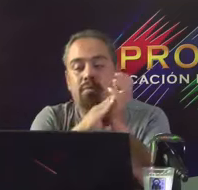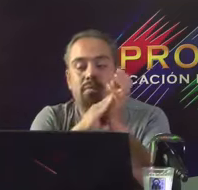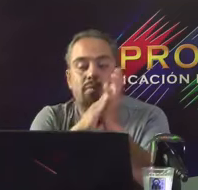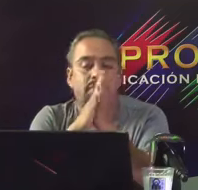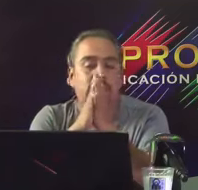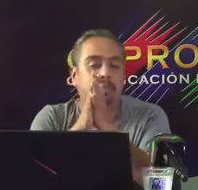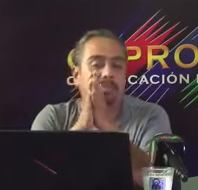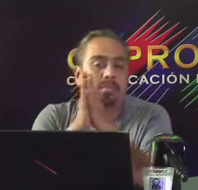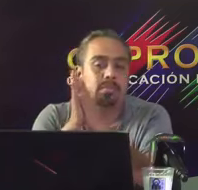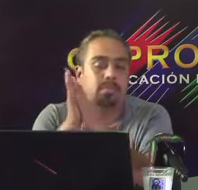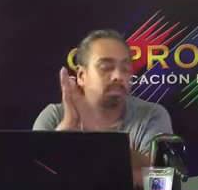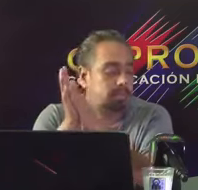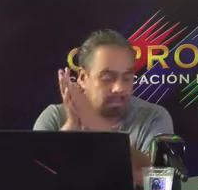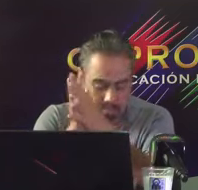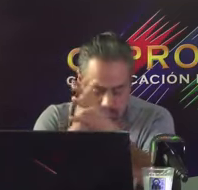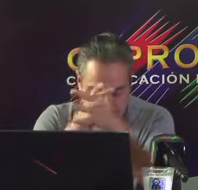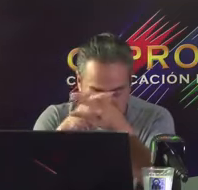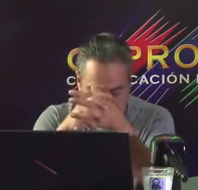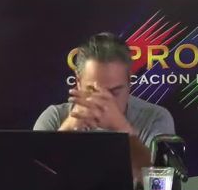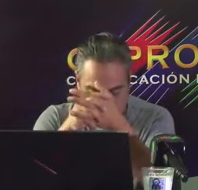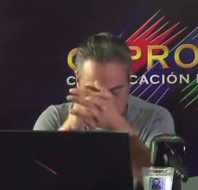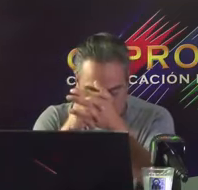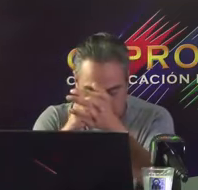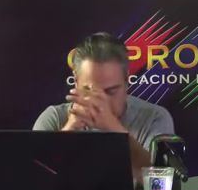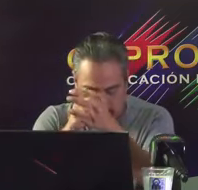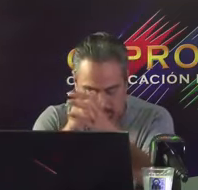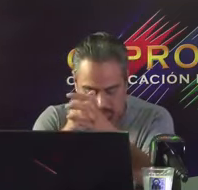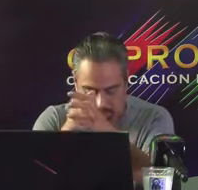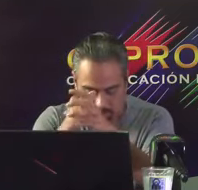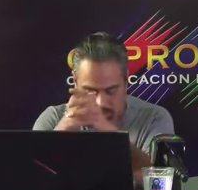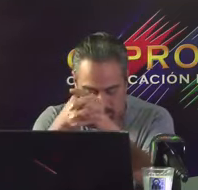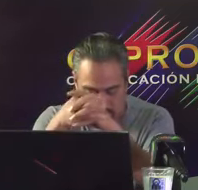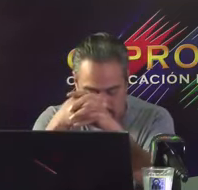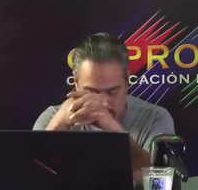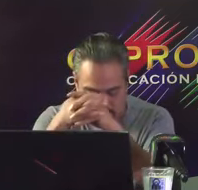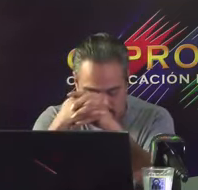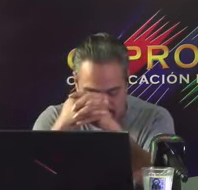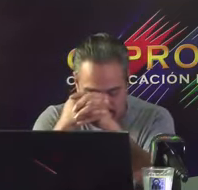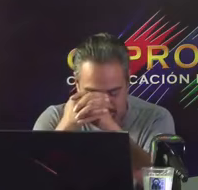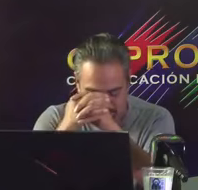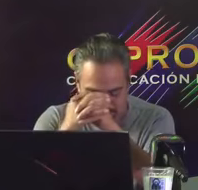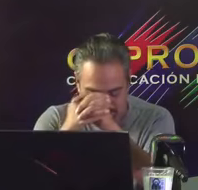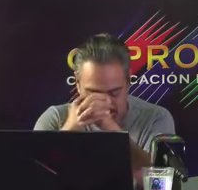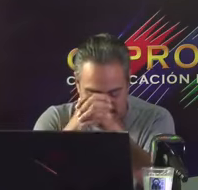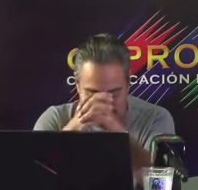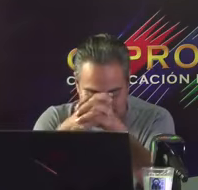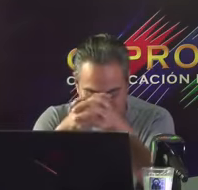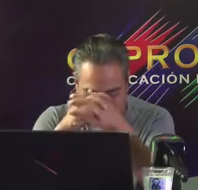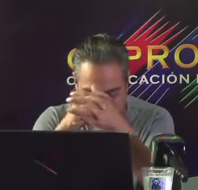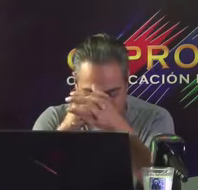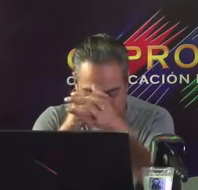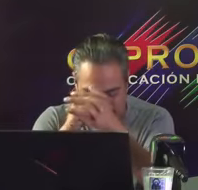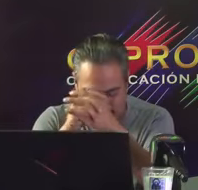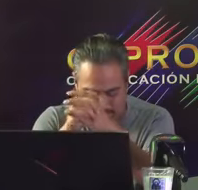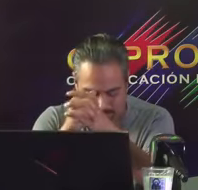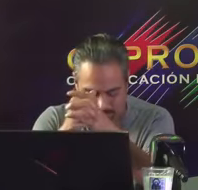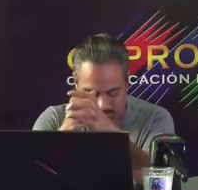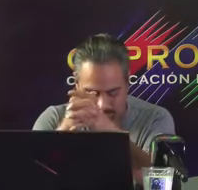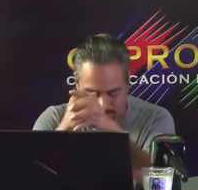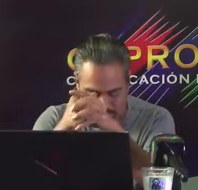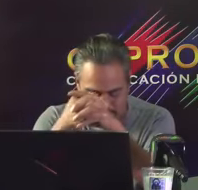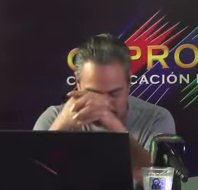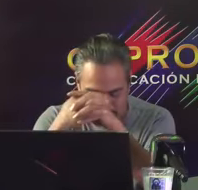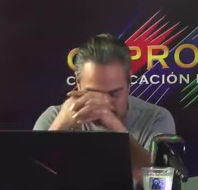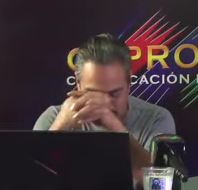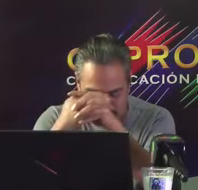le haces, no? Y José Antonio Martínez, el Teatro Fantástico de Cachirulo, sí, efectivamente, el Teatro Fantástico de Cachirulo,